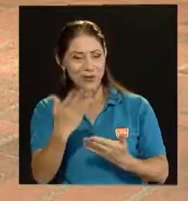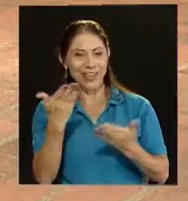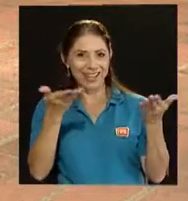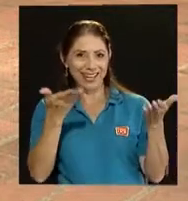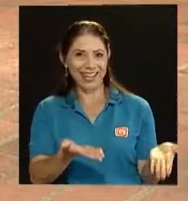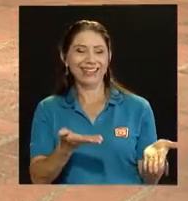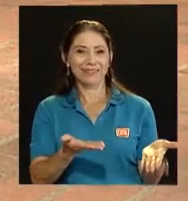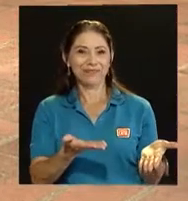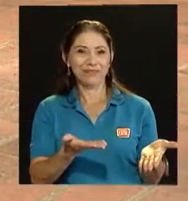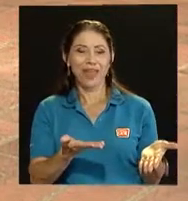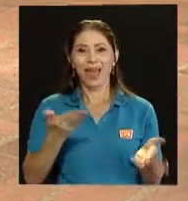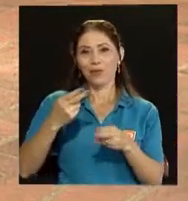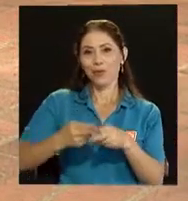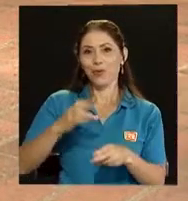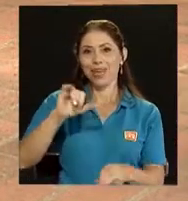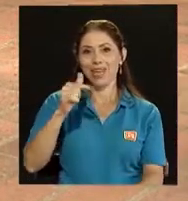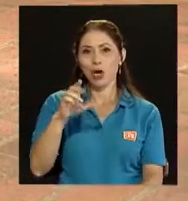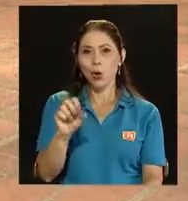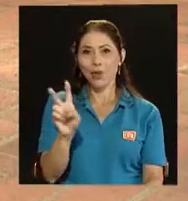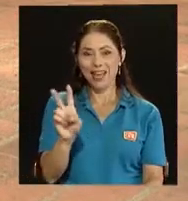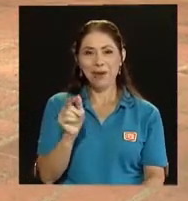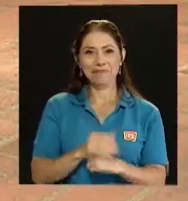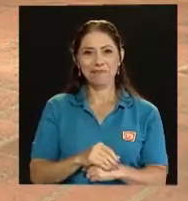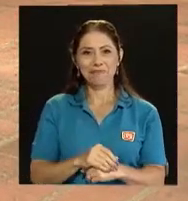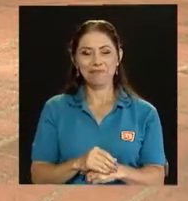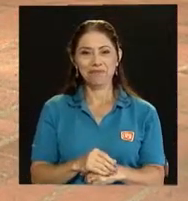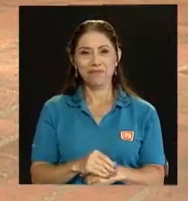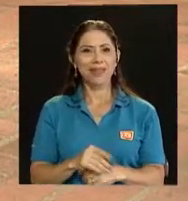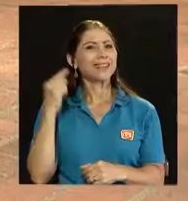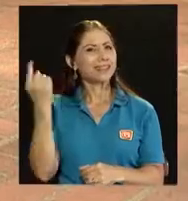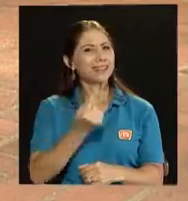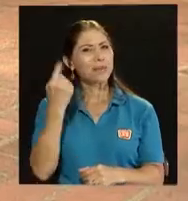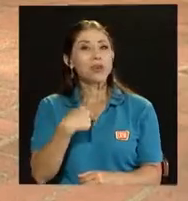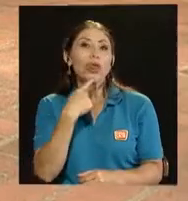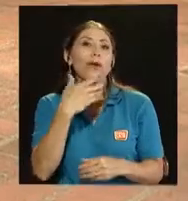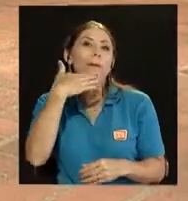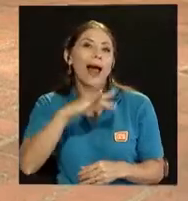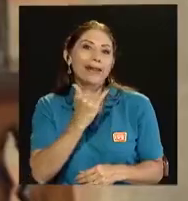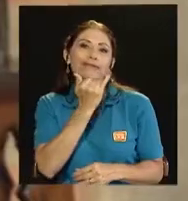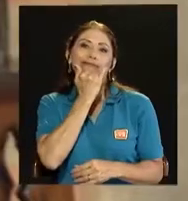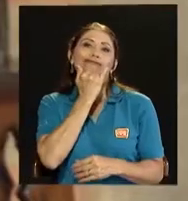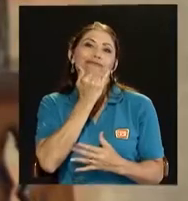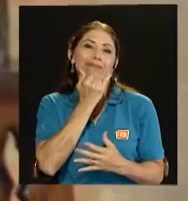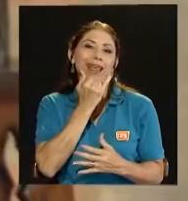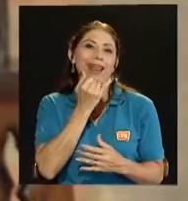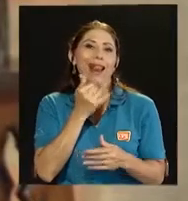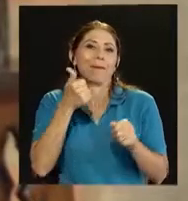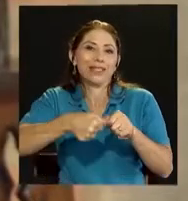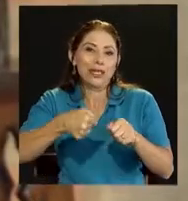tener a don Ingo Wilkemann. Siempre lo pronuncio mal, pero es que mi alemán